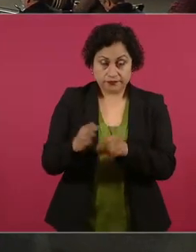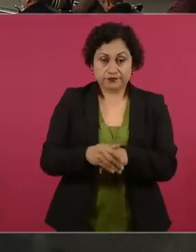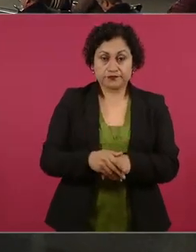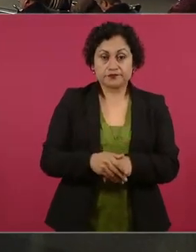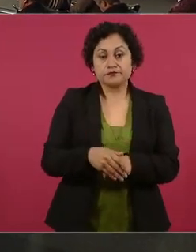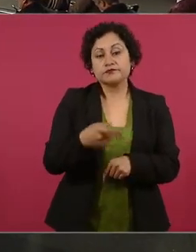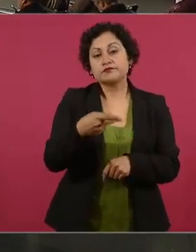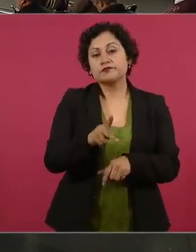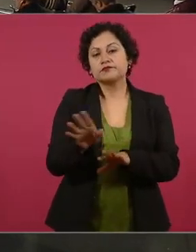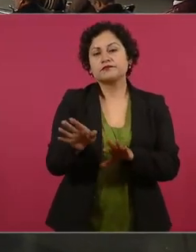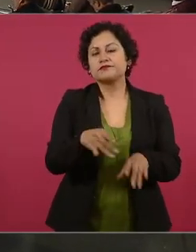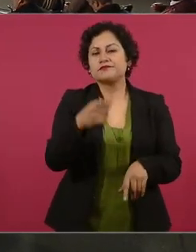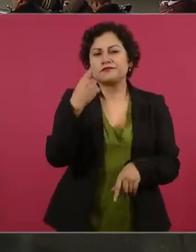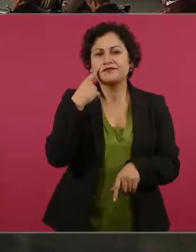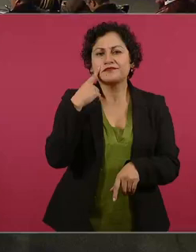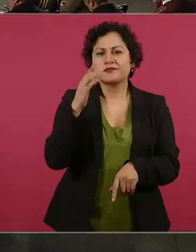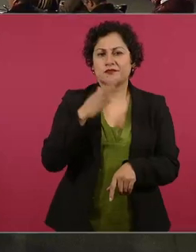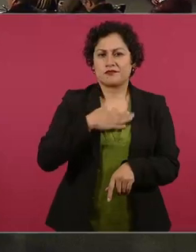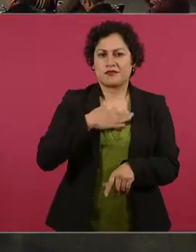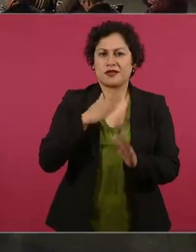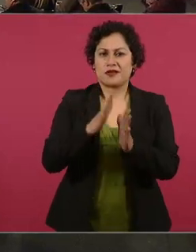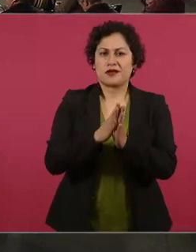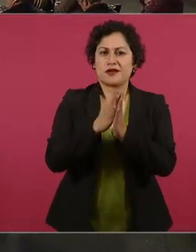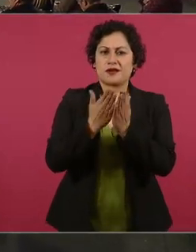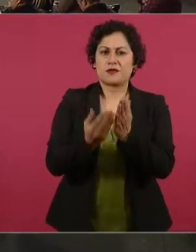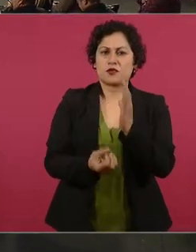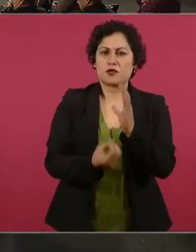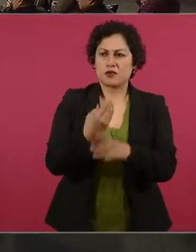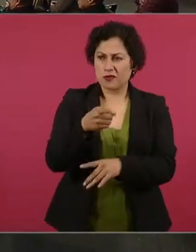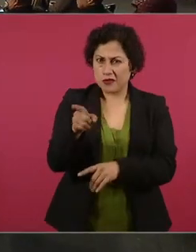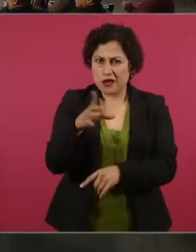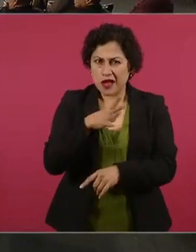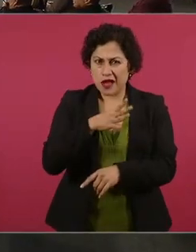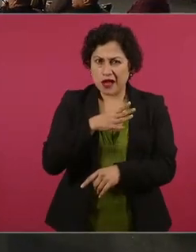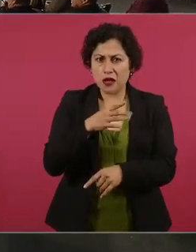nuevo, y de una vez se los muestro.